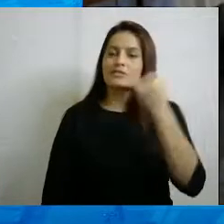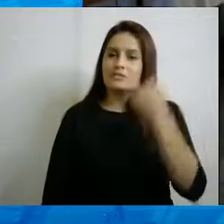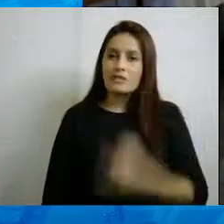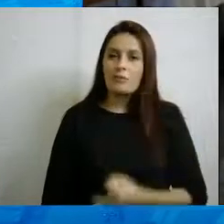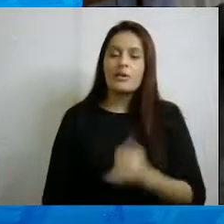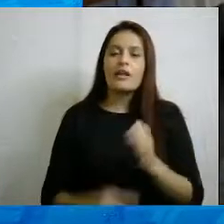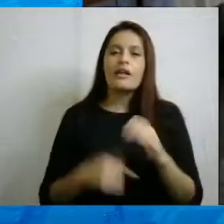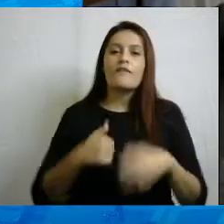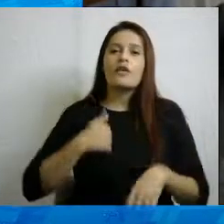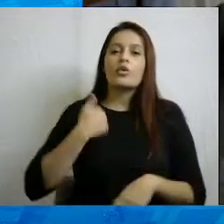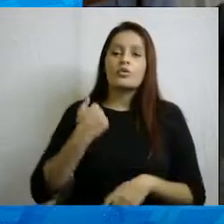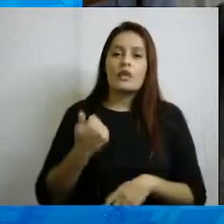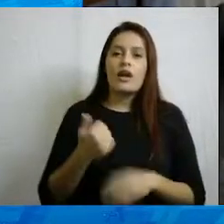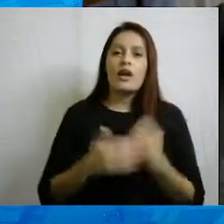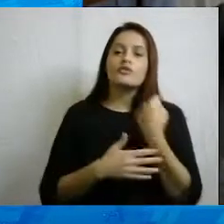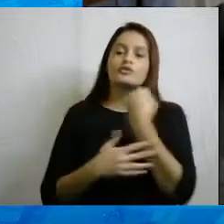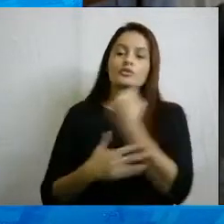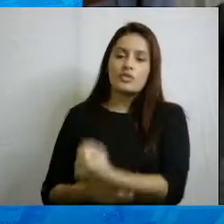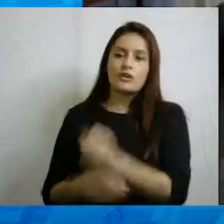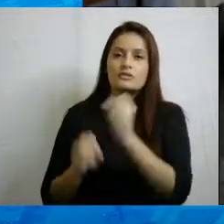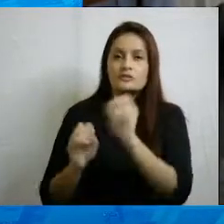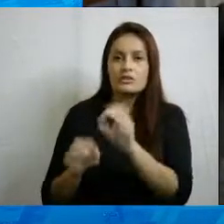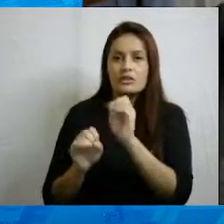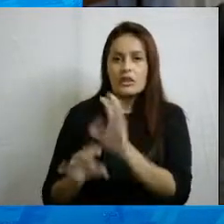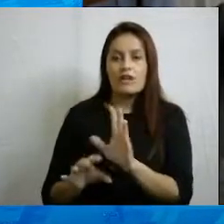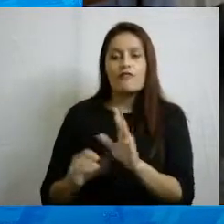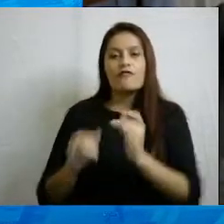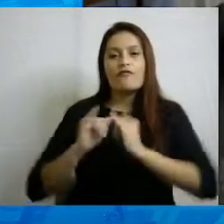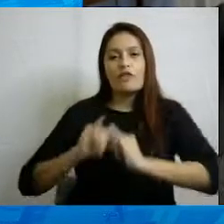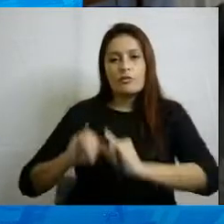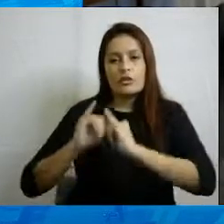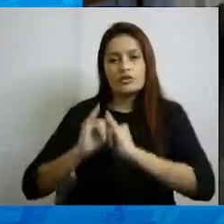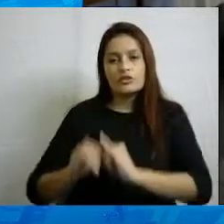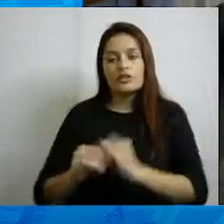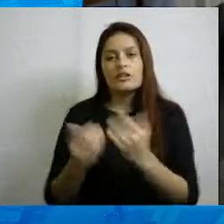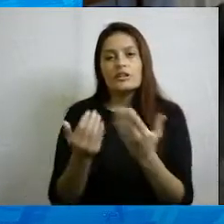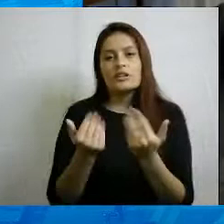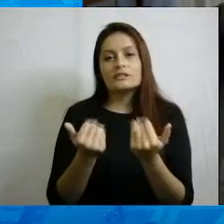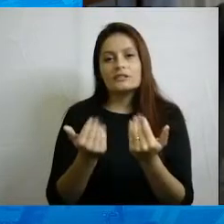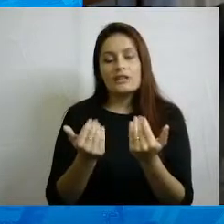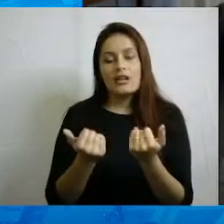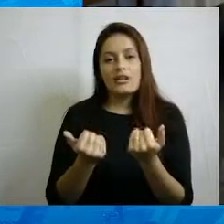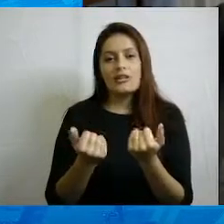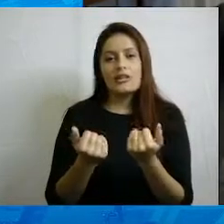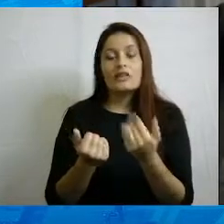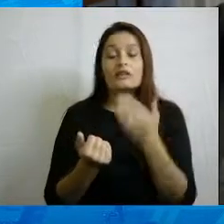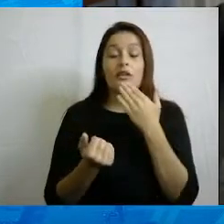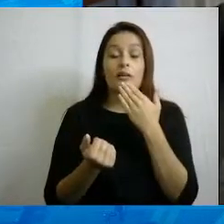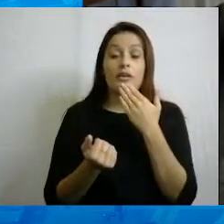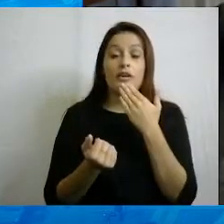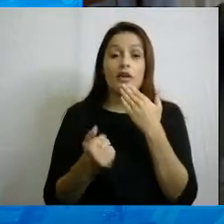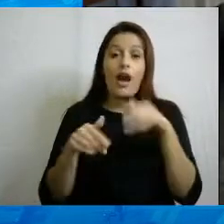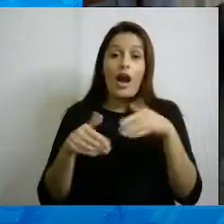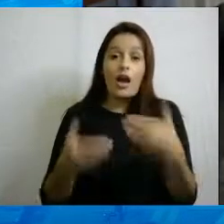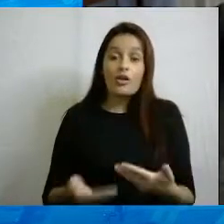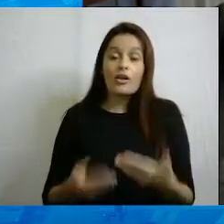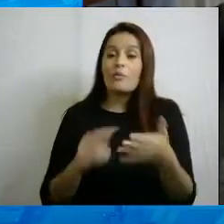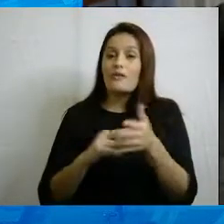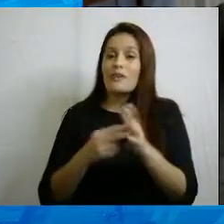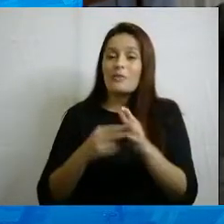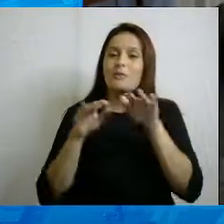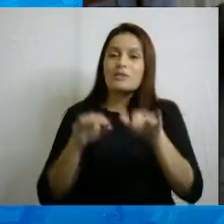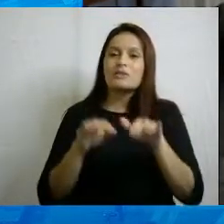para orientar y entregar la información necesaria a propósito de este tipo de